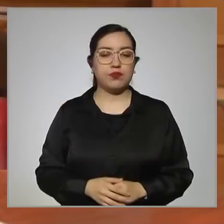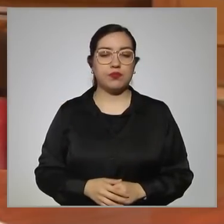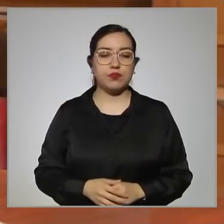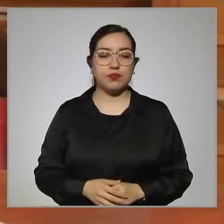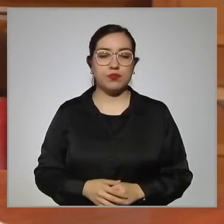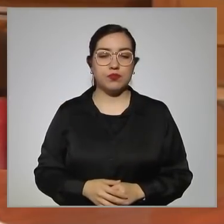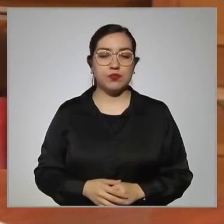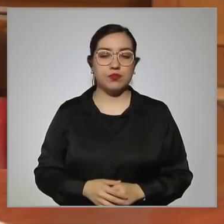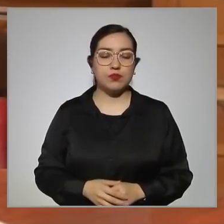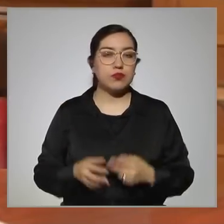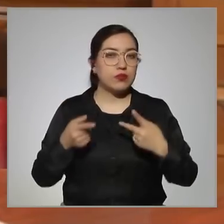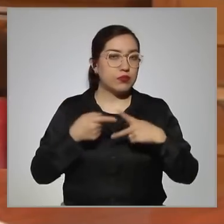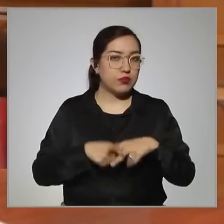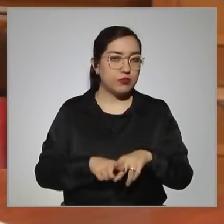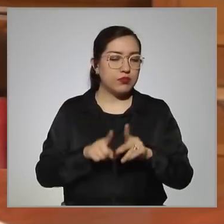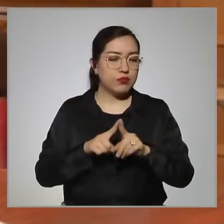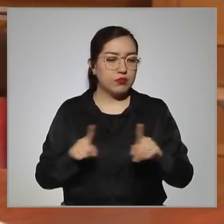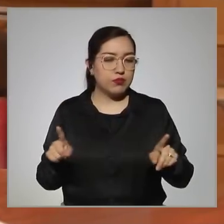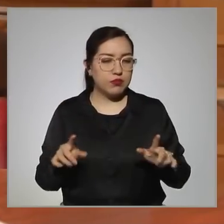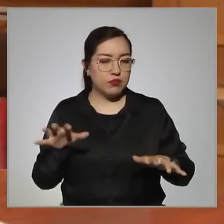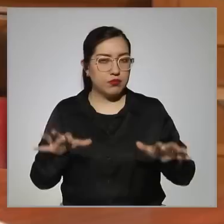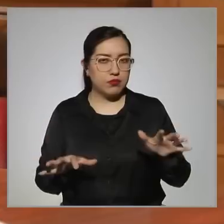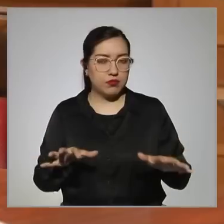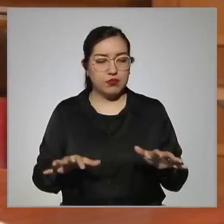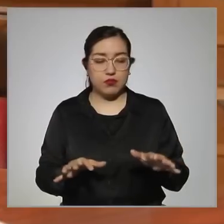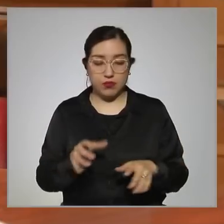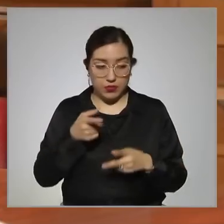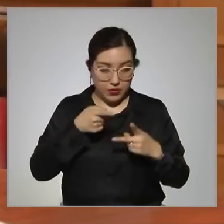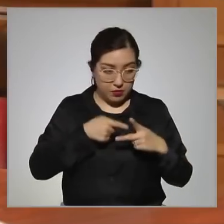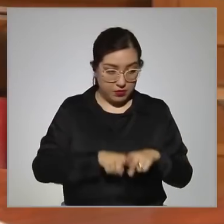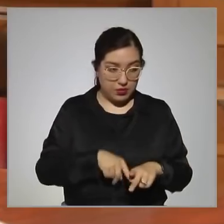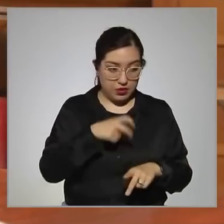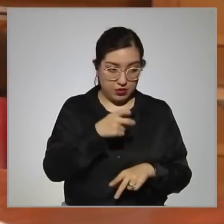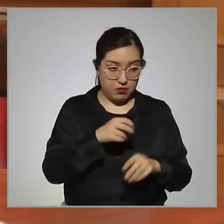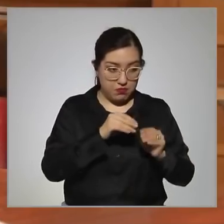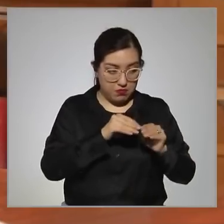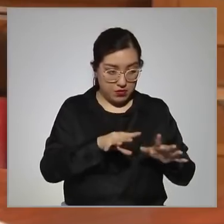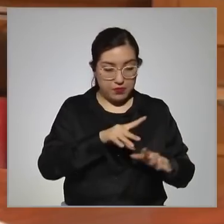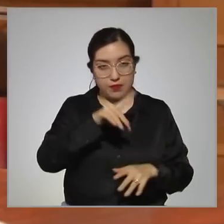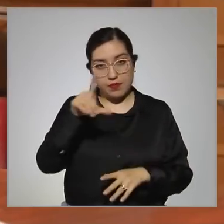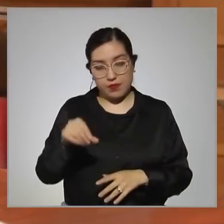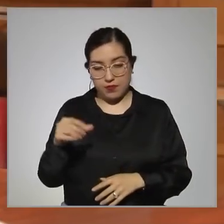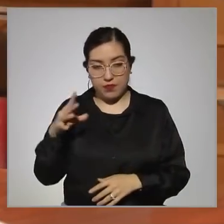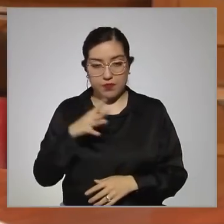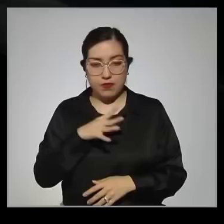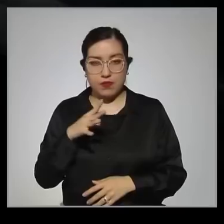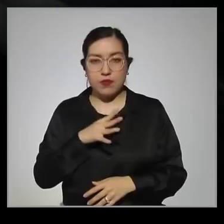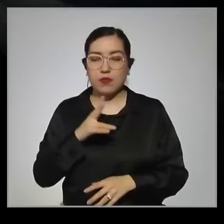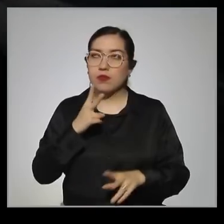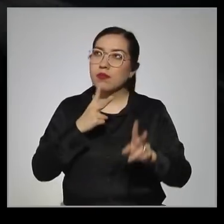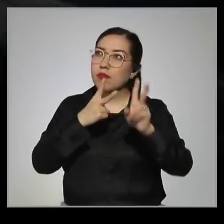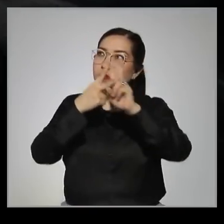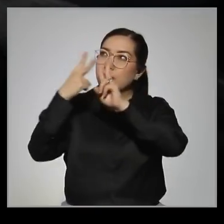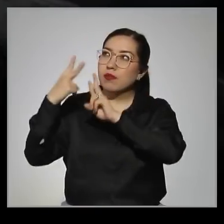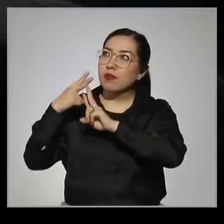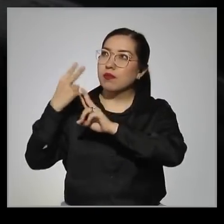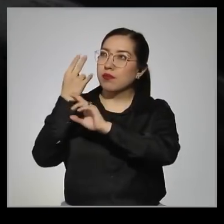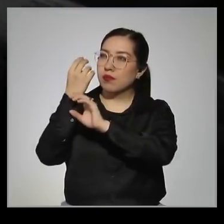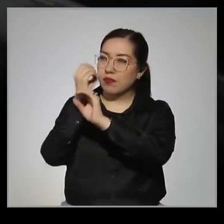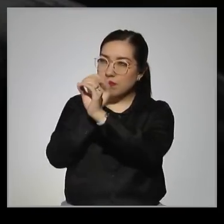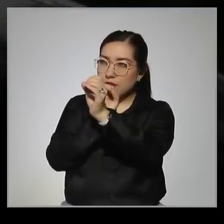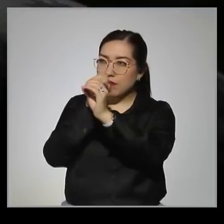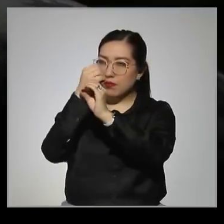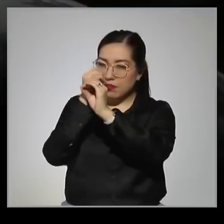empiezan a diferenciarse en el momento en que ocurre y un referente astronómico. La cuestión